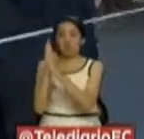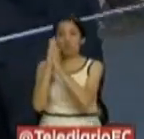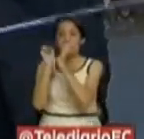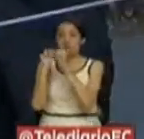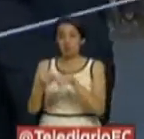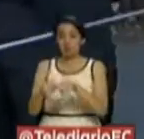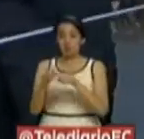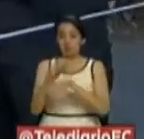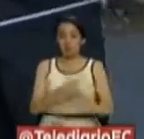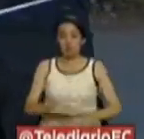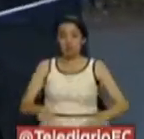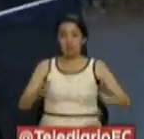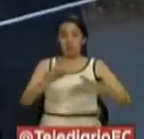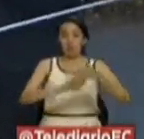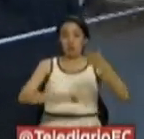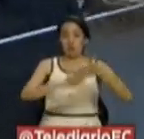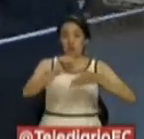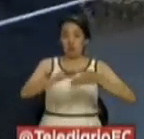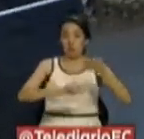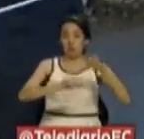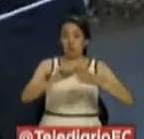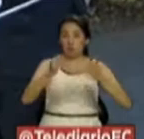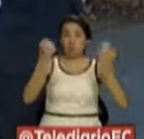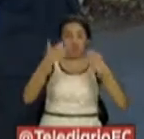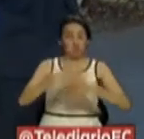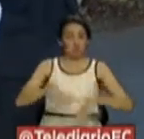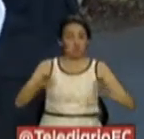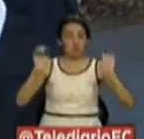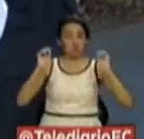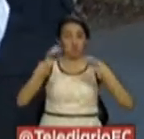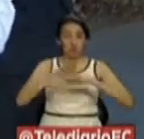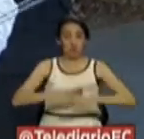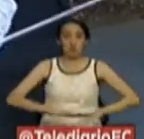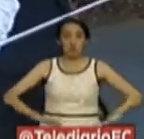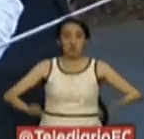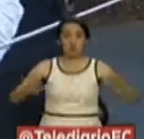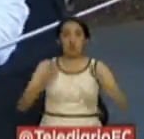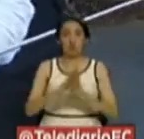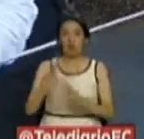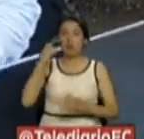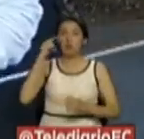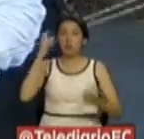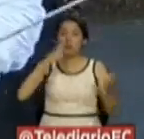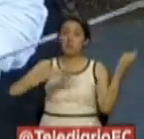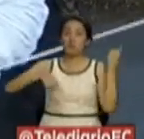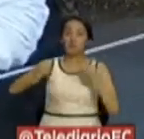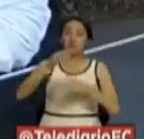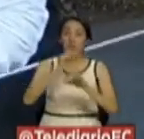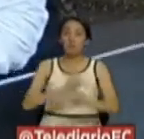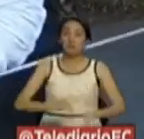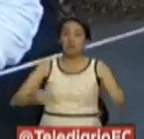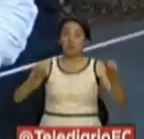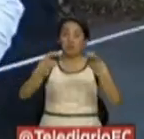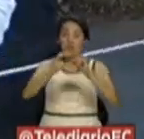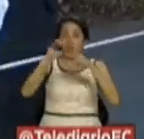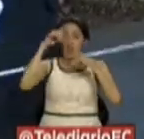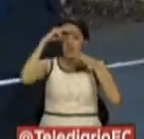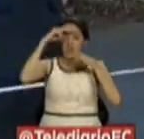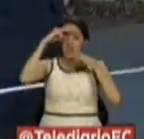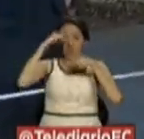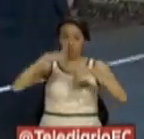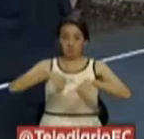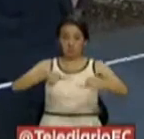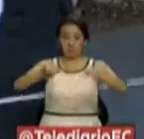situaciones se den, porque son convenios que se están dando y que deben realizarse en favor de los jóvenes. Vamos a una pausa comercial y regresamos enseguida